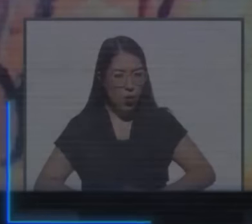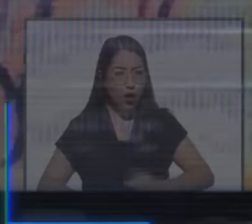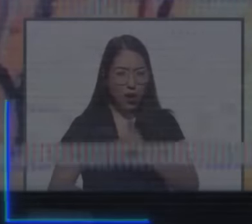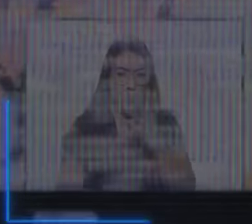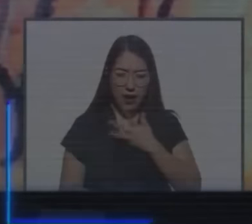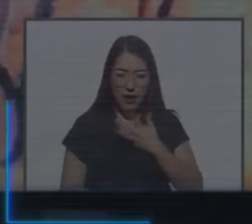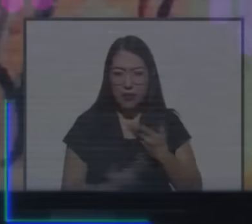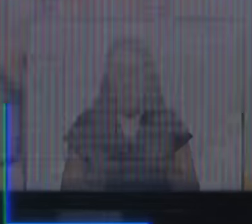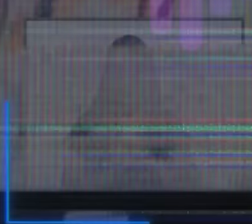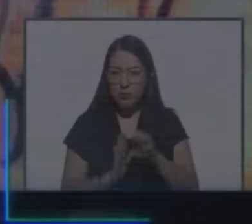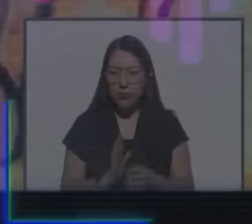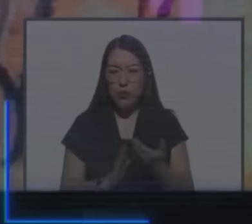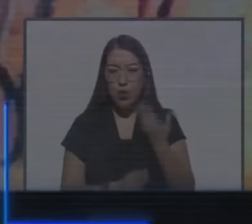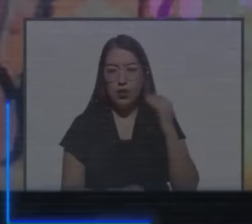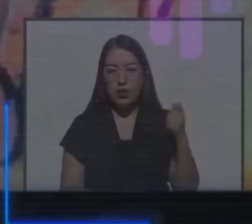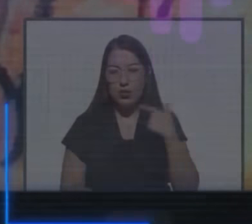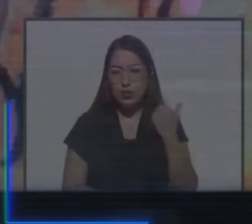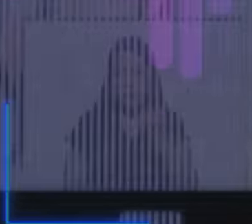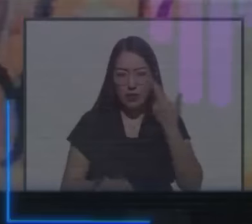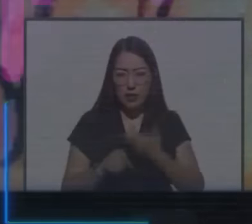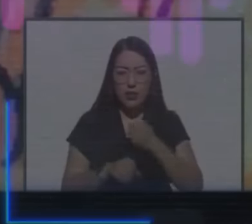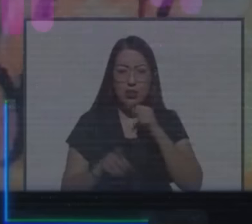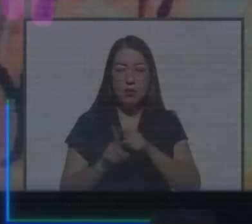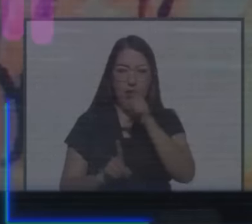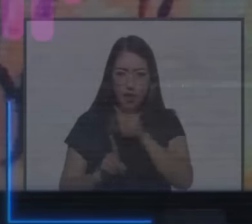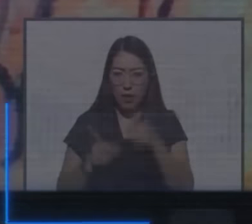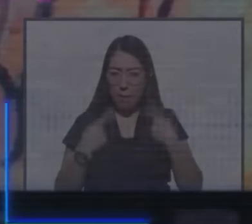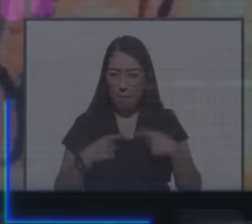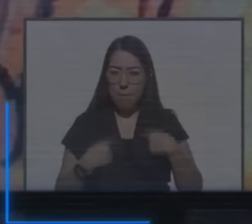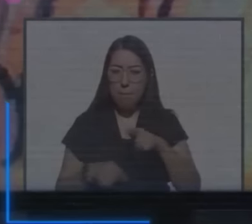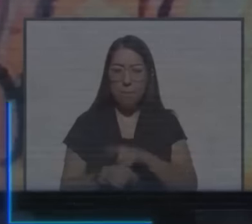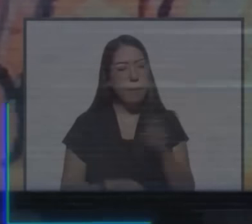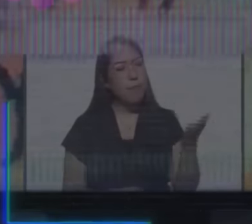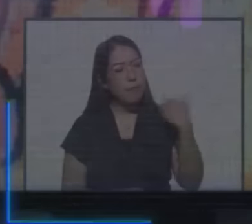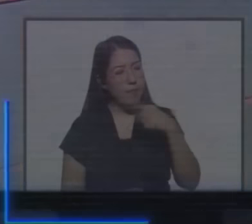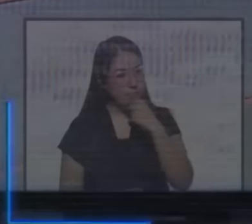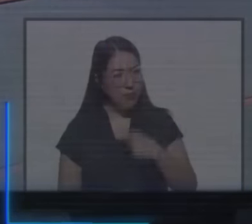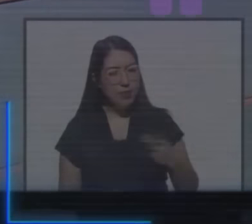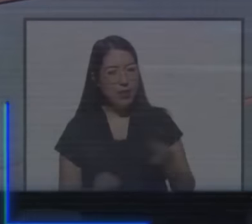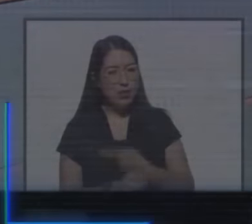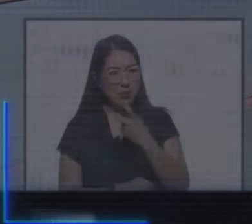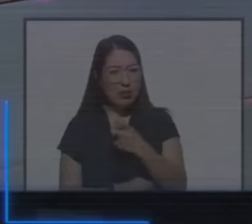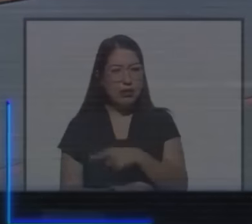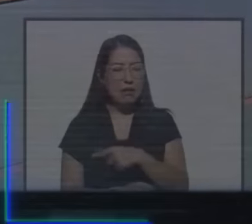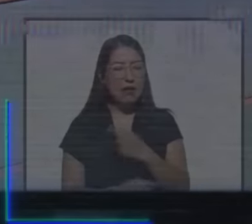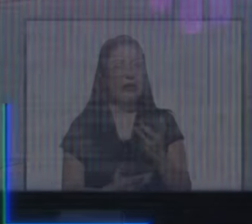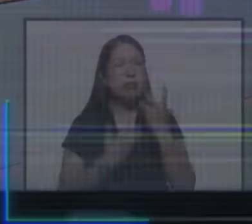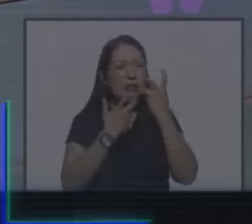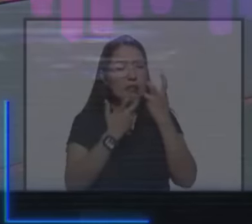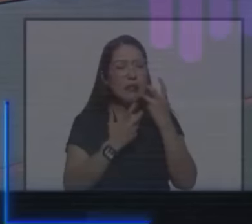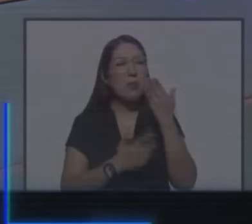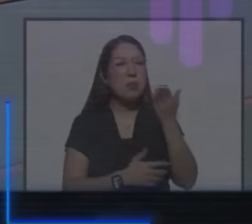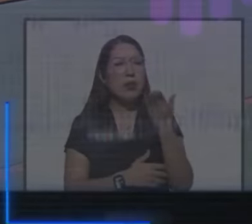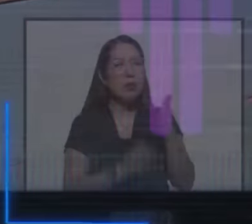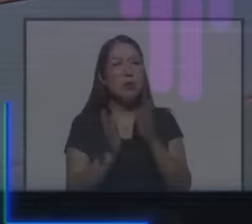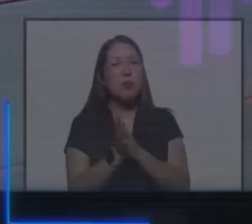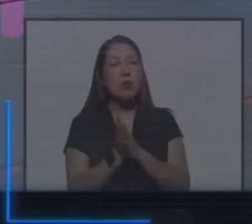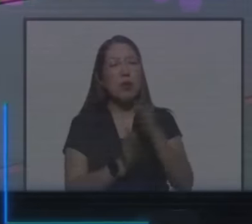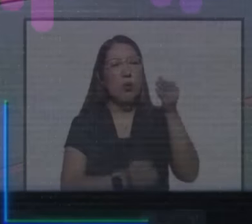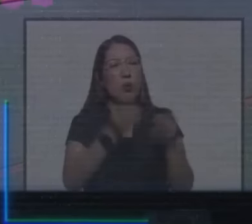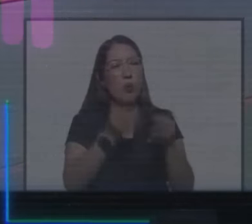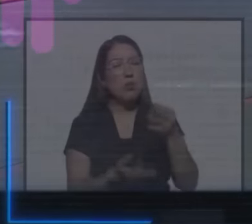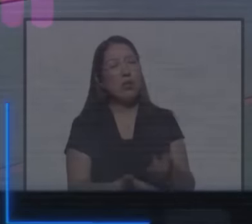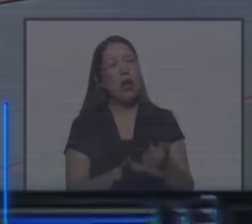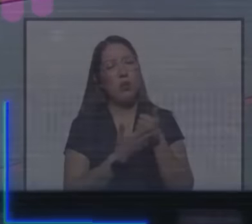como exsecretario como de manera personal. ¿Qué es lo que nos puedes comentar sobre esta clemencia que le está pidiendo al juez? Incluso hace